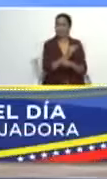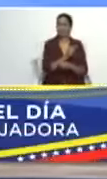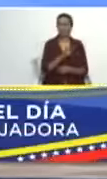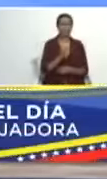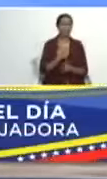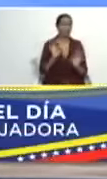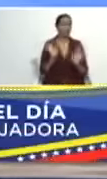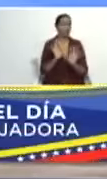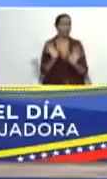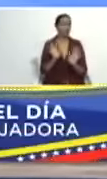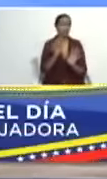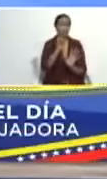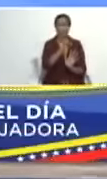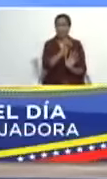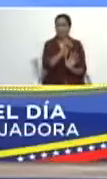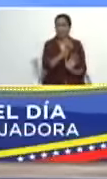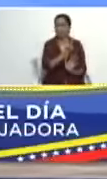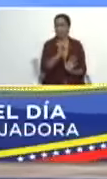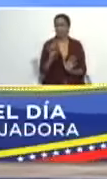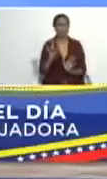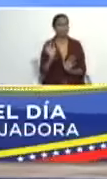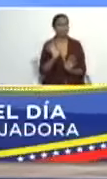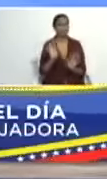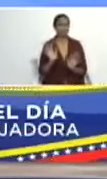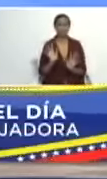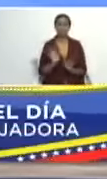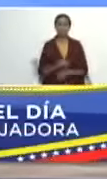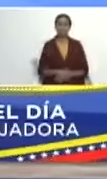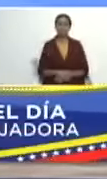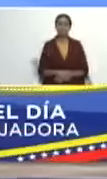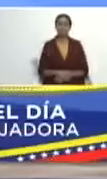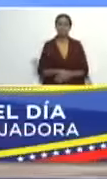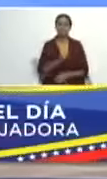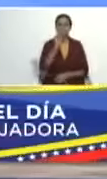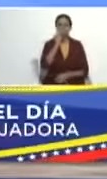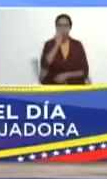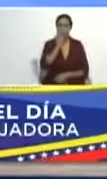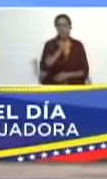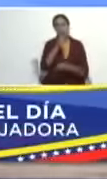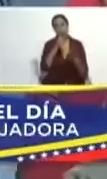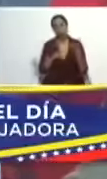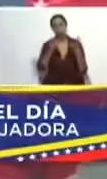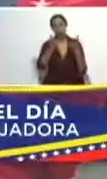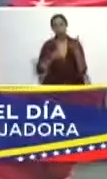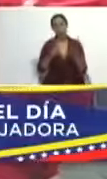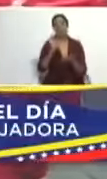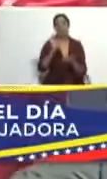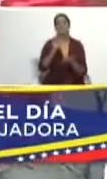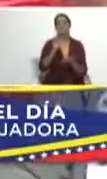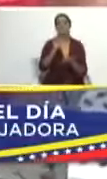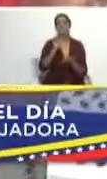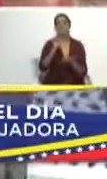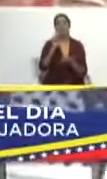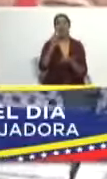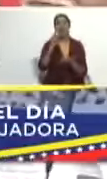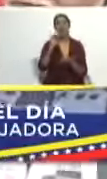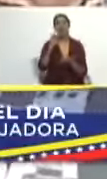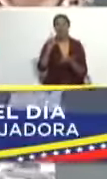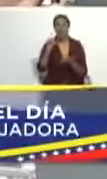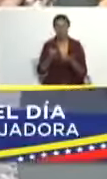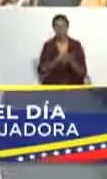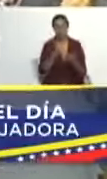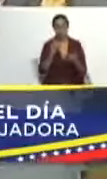vas. Muy bien, Eglé. A Franklin Rondón, compañero, Orlando Pérez, Braulio